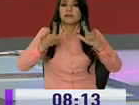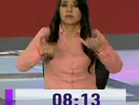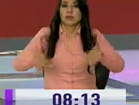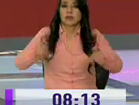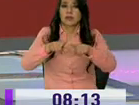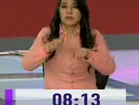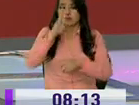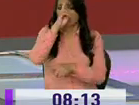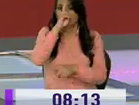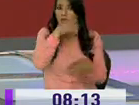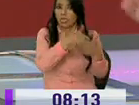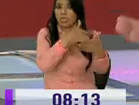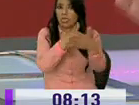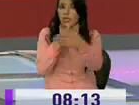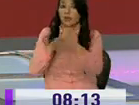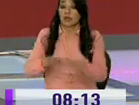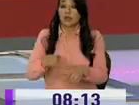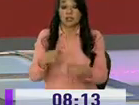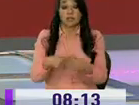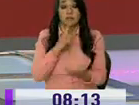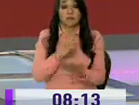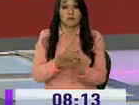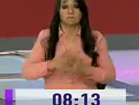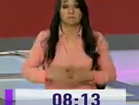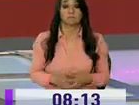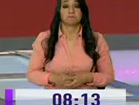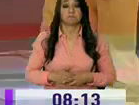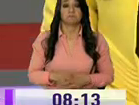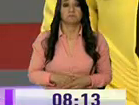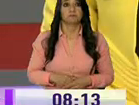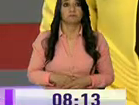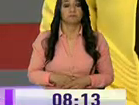están agrediendo a la ciudad, pues, son agresores de la ciudad. Dale un correo.